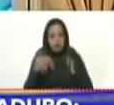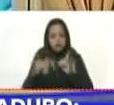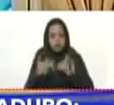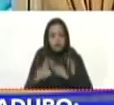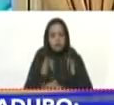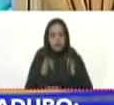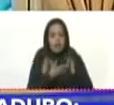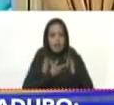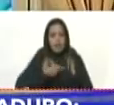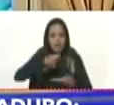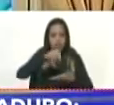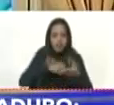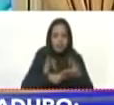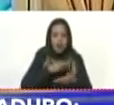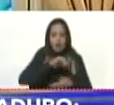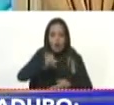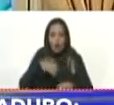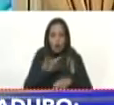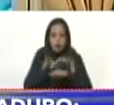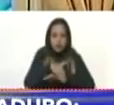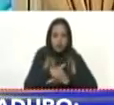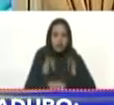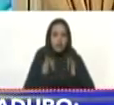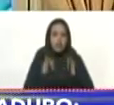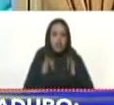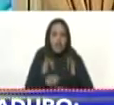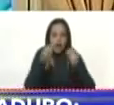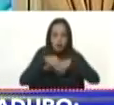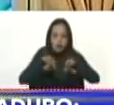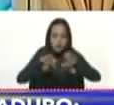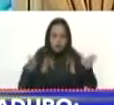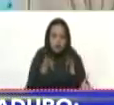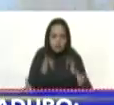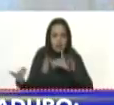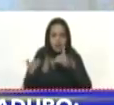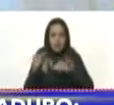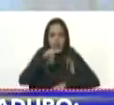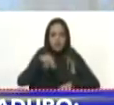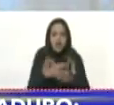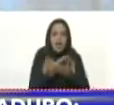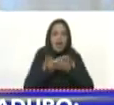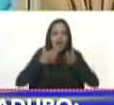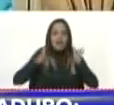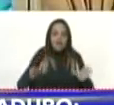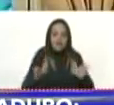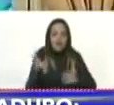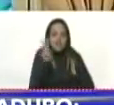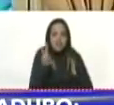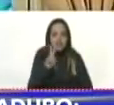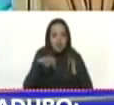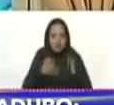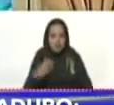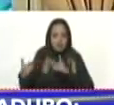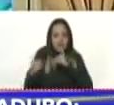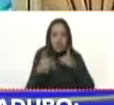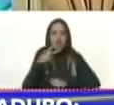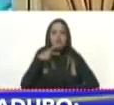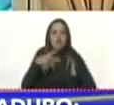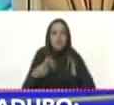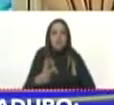la firma Jorge Rodríguez del acuerdo de la Mesa de Diálogo Nacional abrió las compuertas de Venezuela al diálogo político,